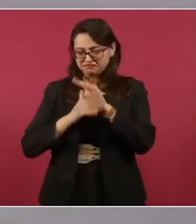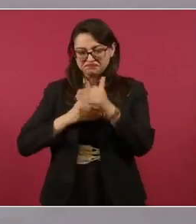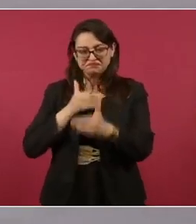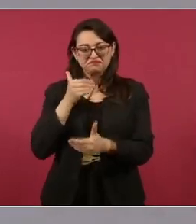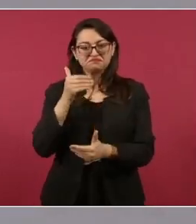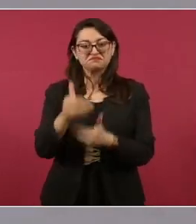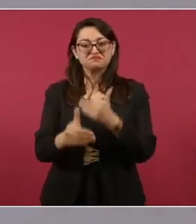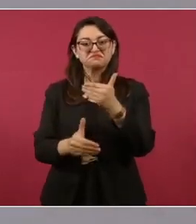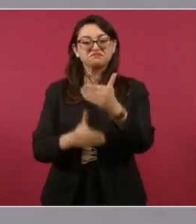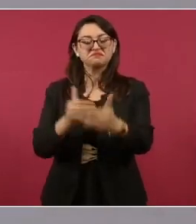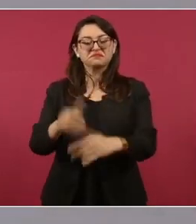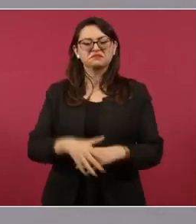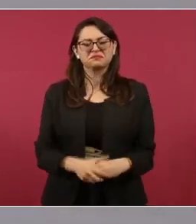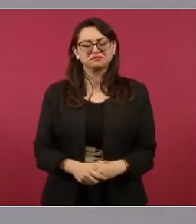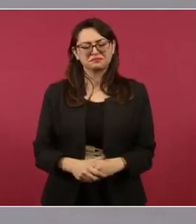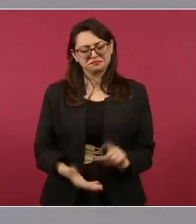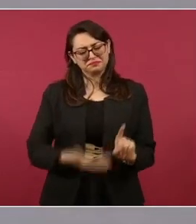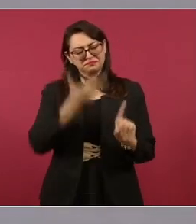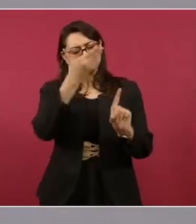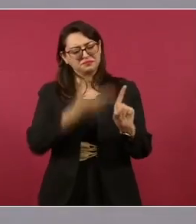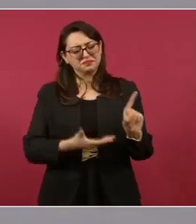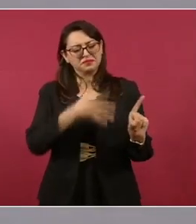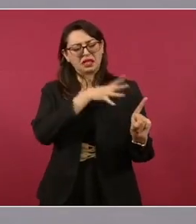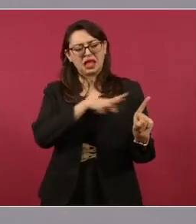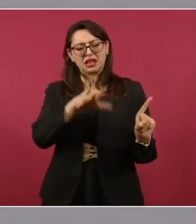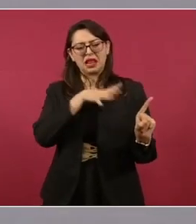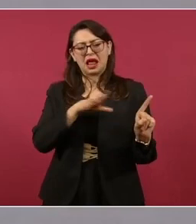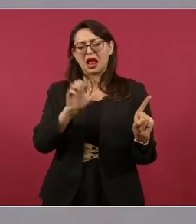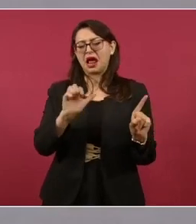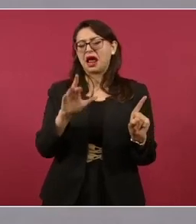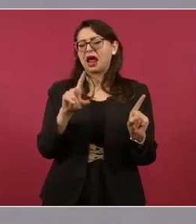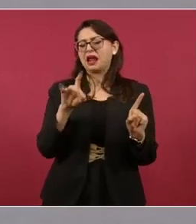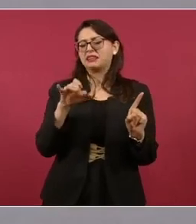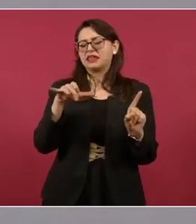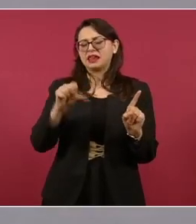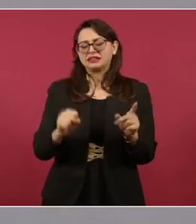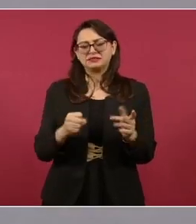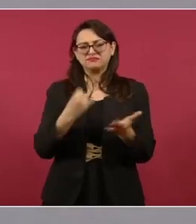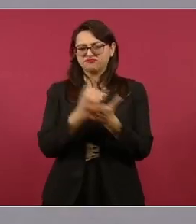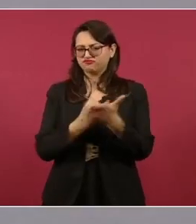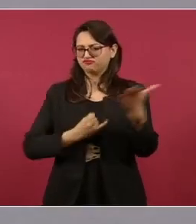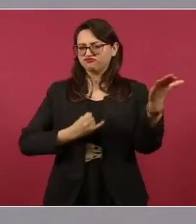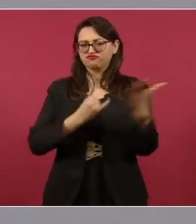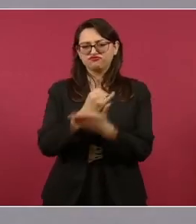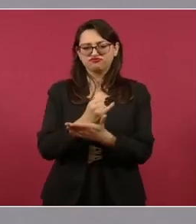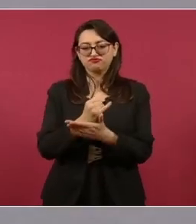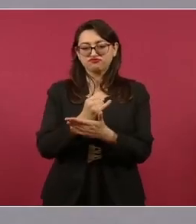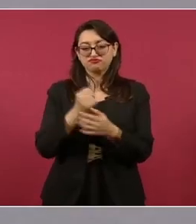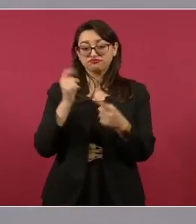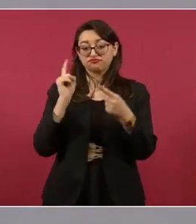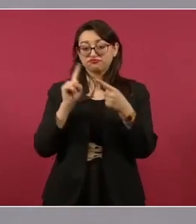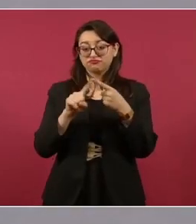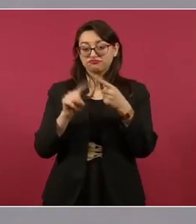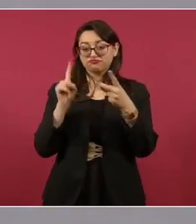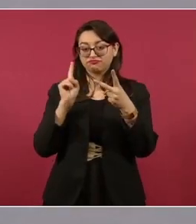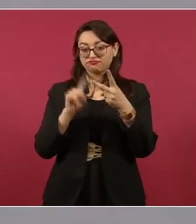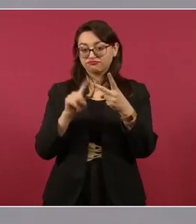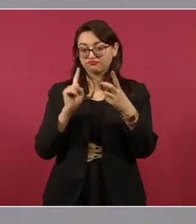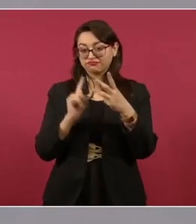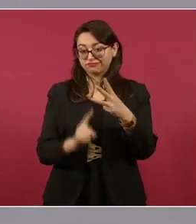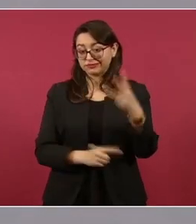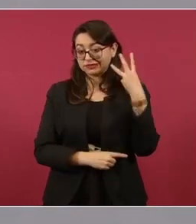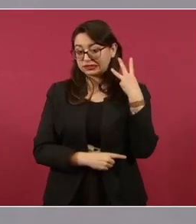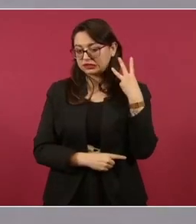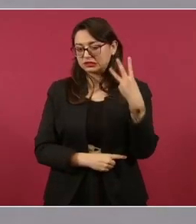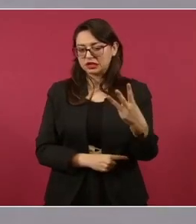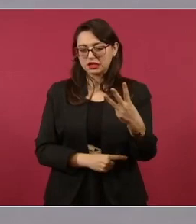puede resumirse en 3 importantes y consecutivas